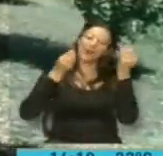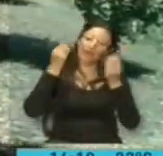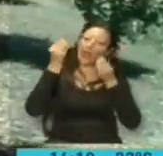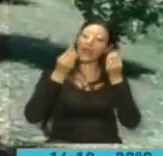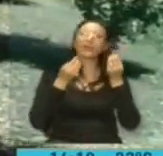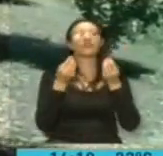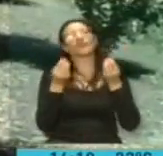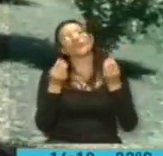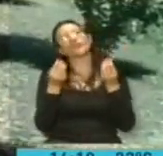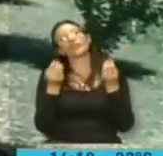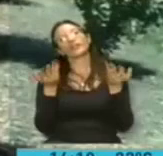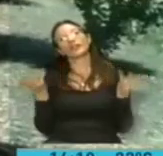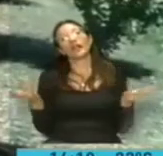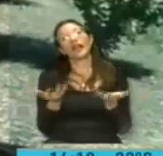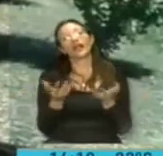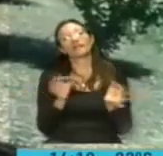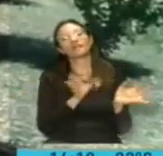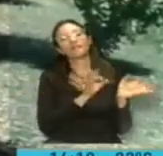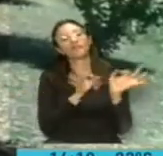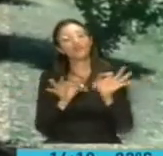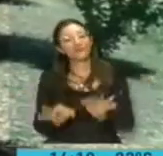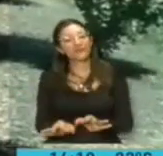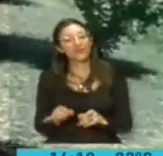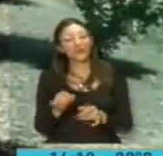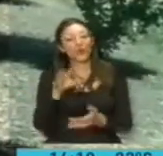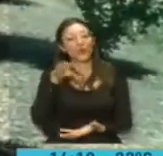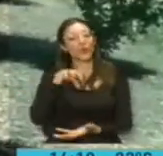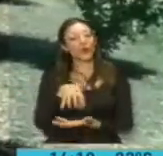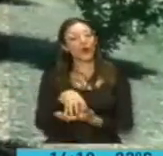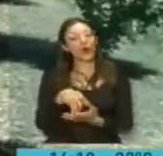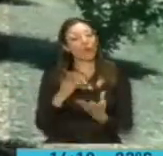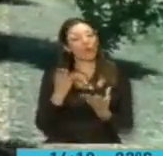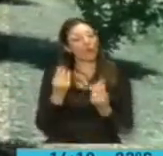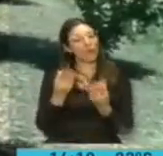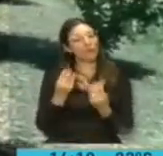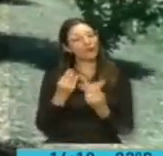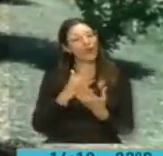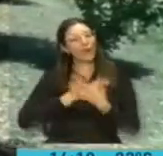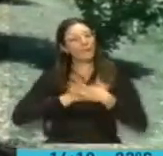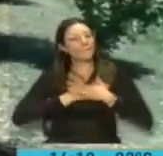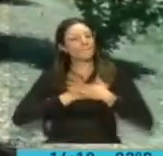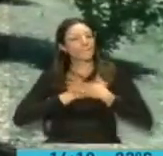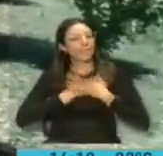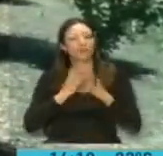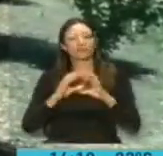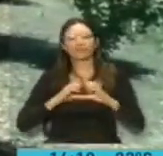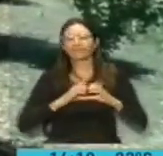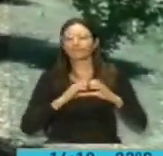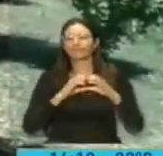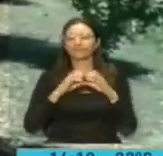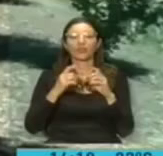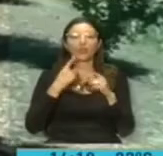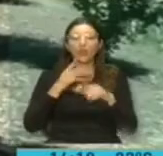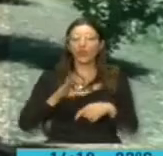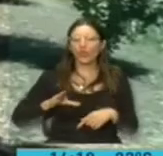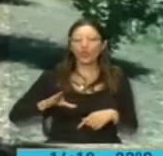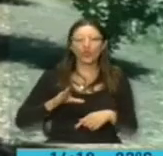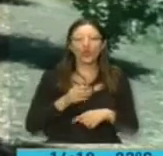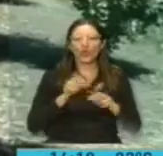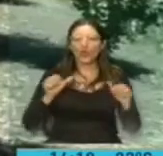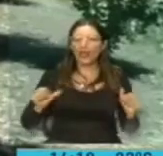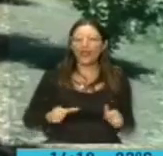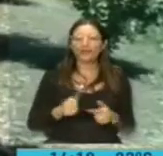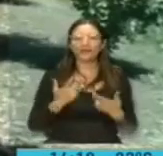y llegamos hasta un lugar donde encontramos mucho amor. Además, todo lo que se hace es